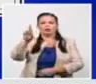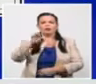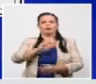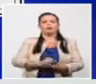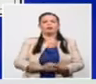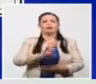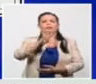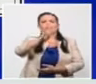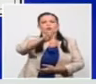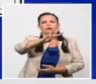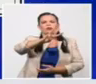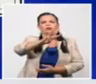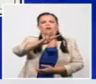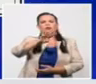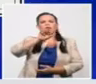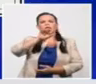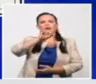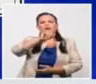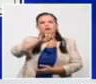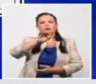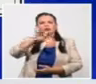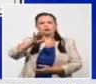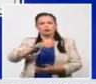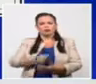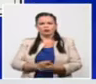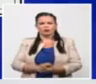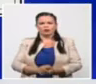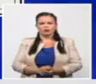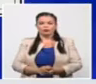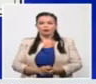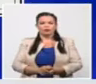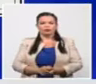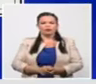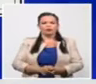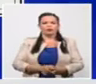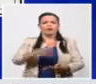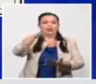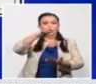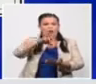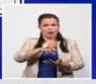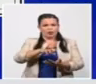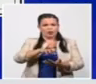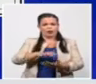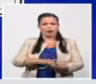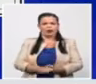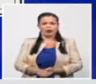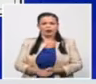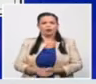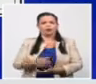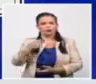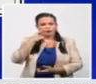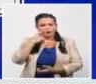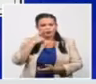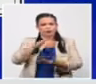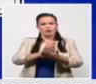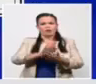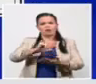378,86, Minas de Matahambre en Pinar del Río, miren cómo se sitúa con una tasa de